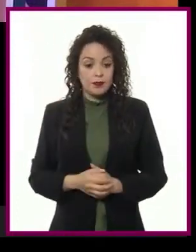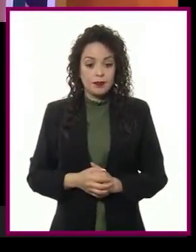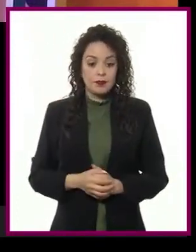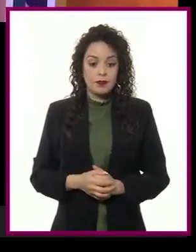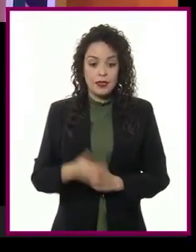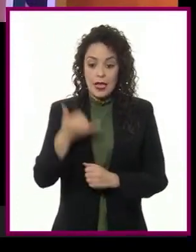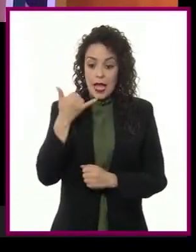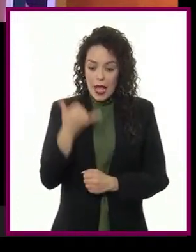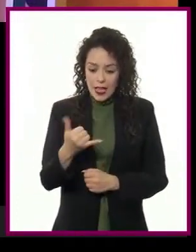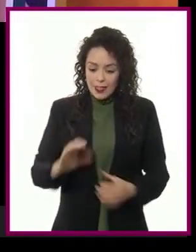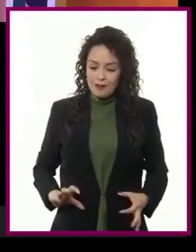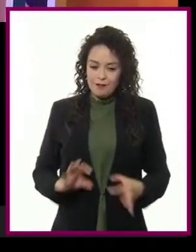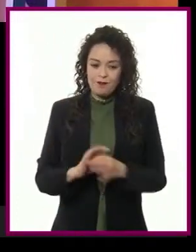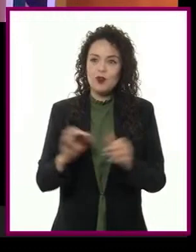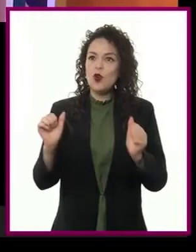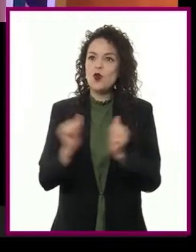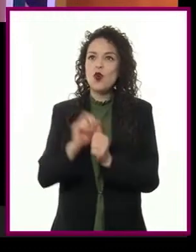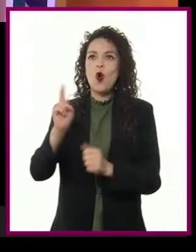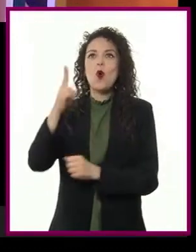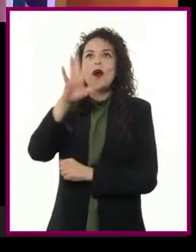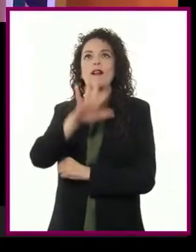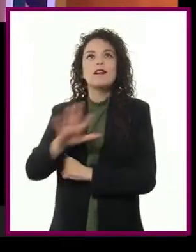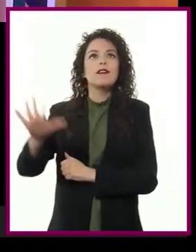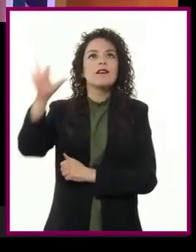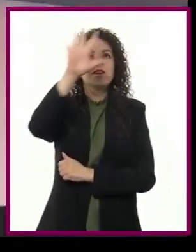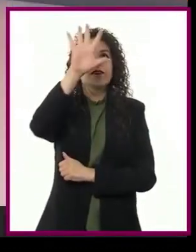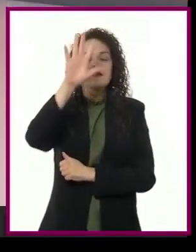con el universo mitológico.